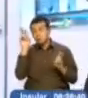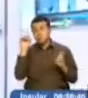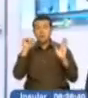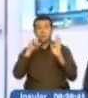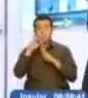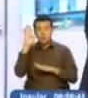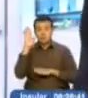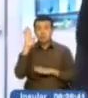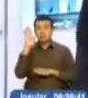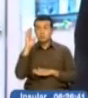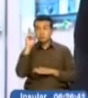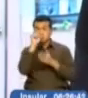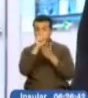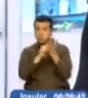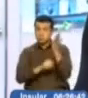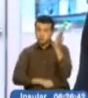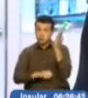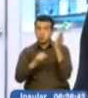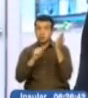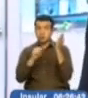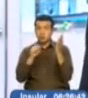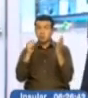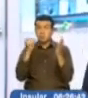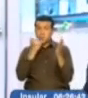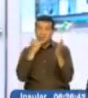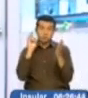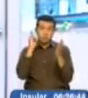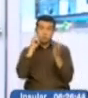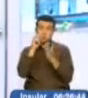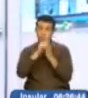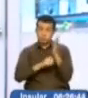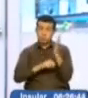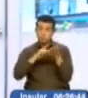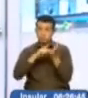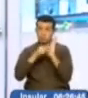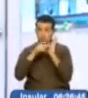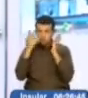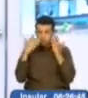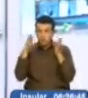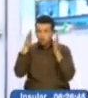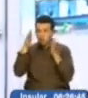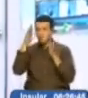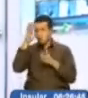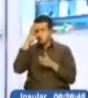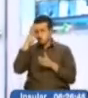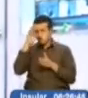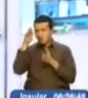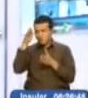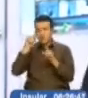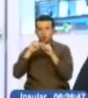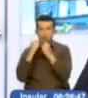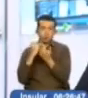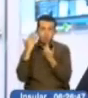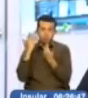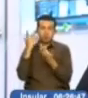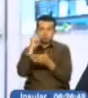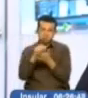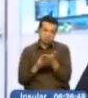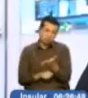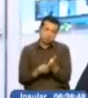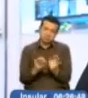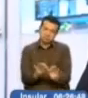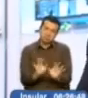más, se votó más en plancha, lo cual para mí no es necesariamente malo, porque eso te muestra que se está tomando posicionamientos políticos, partidistas.